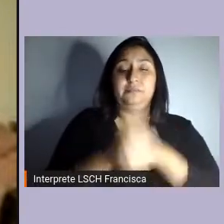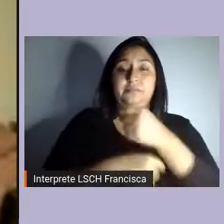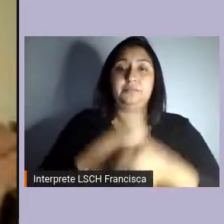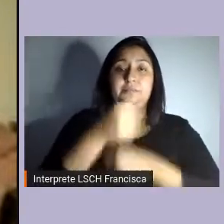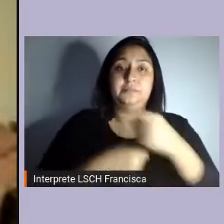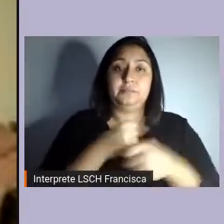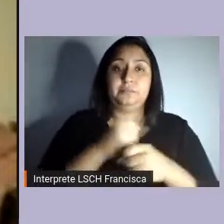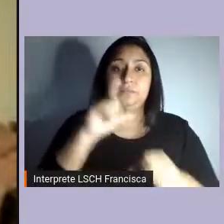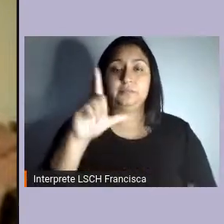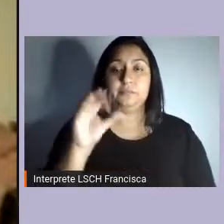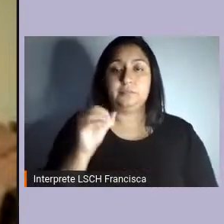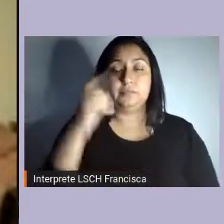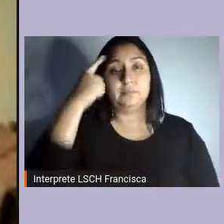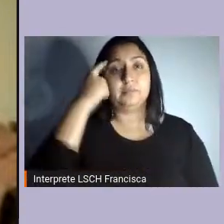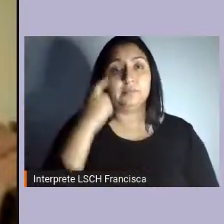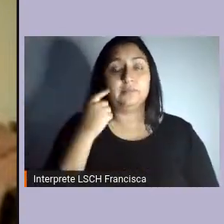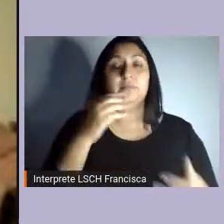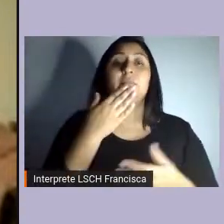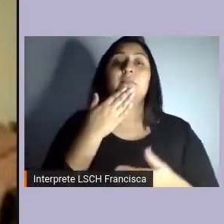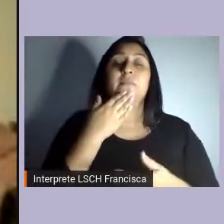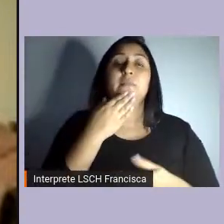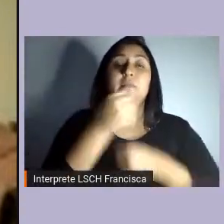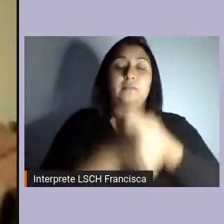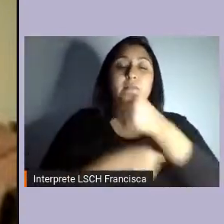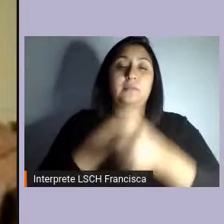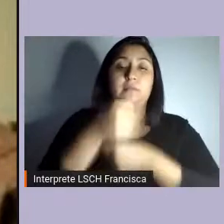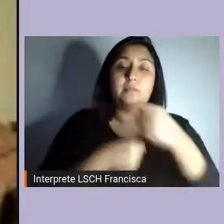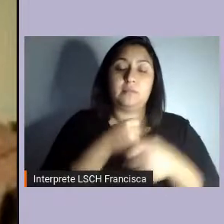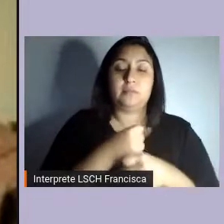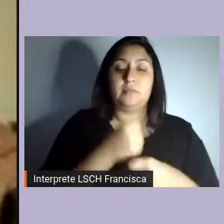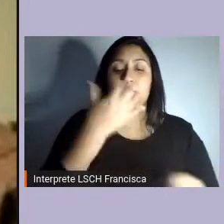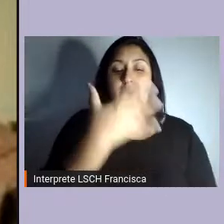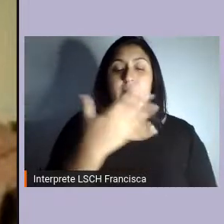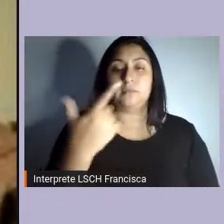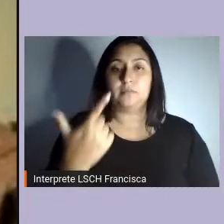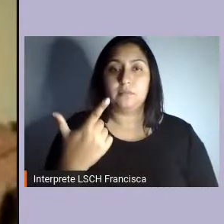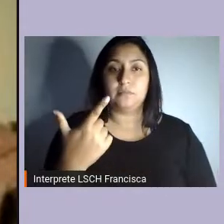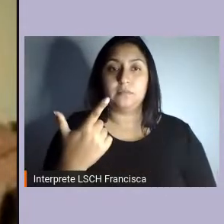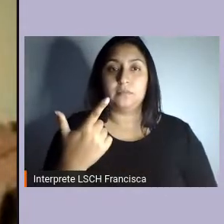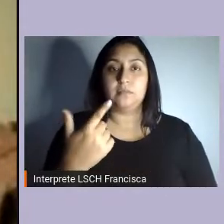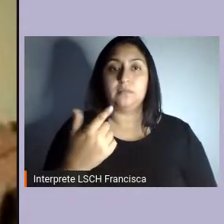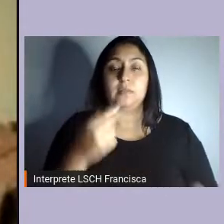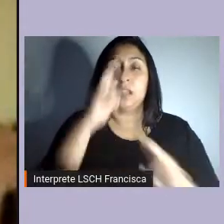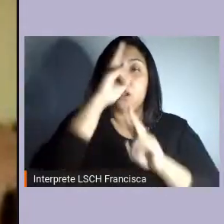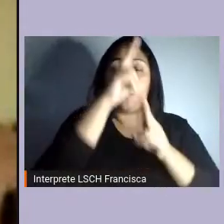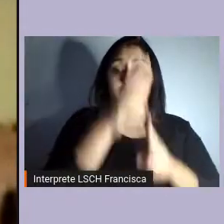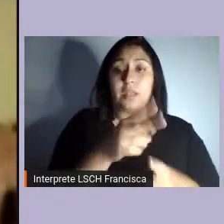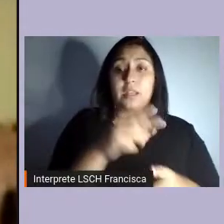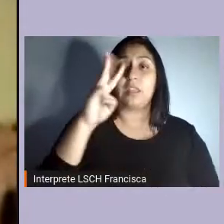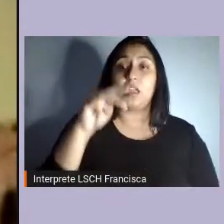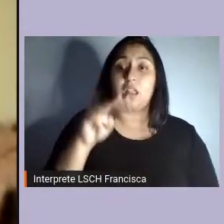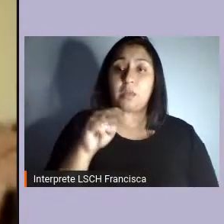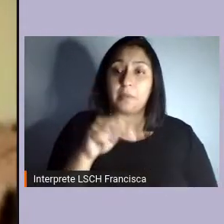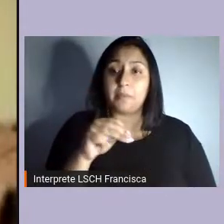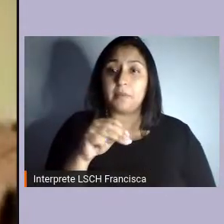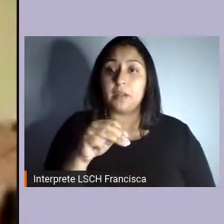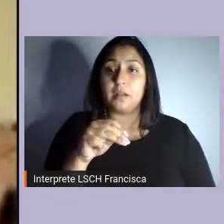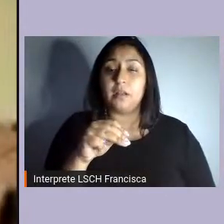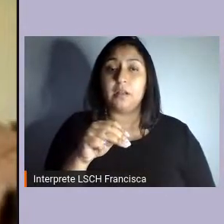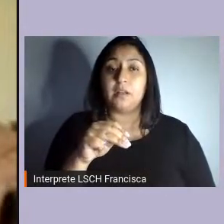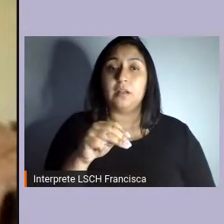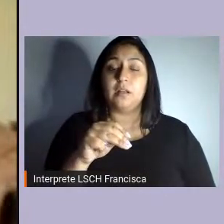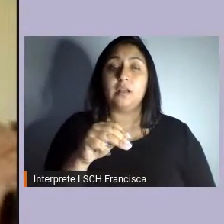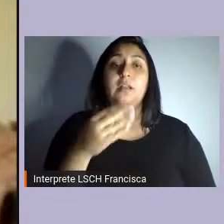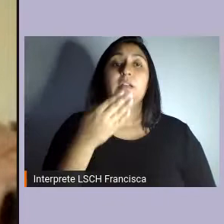sí, previa también a la del año 57. Entonces, bueno, ahí el homenaje a la mamá, lo puse yo como por esta genealogía, también